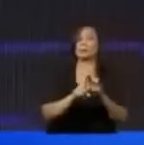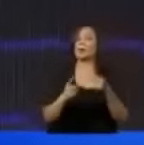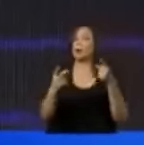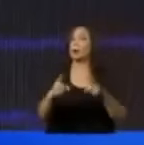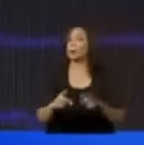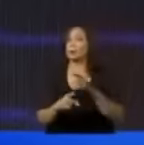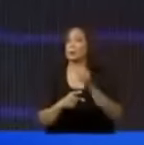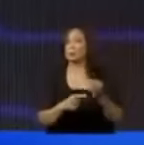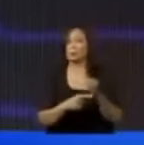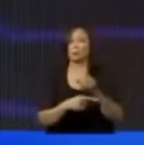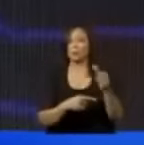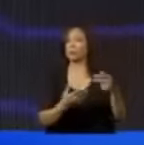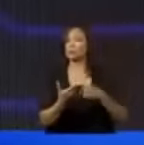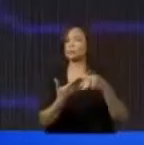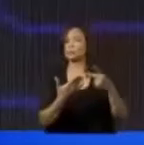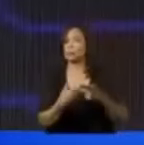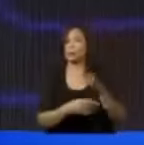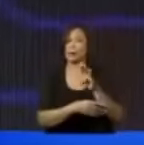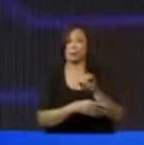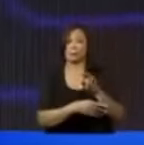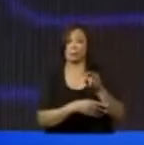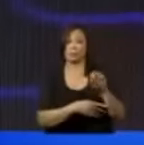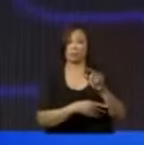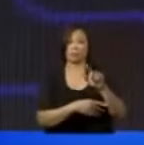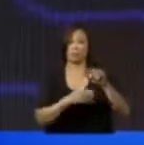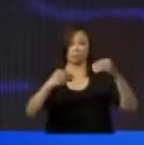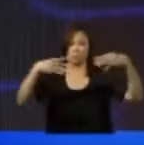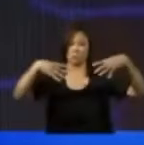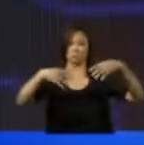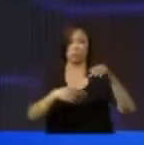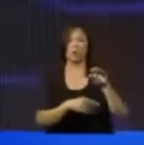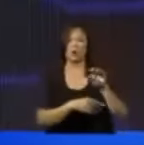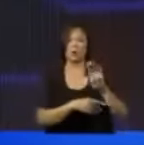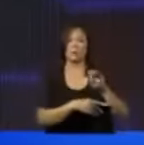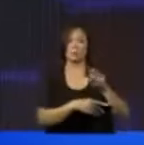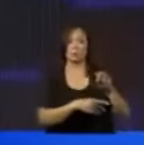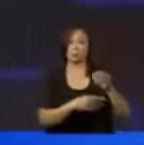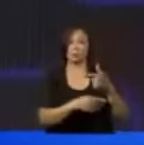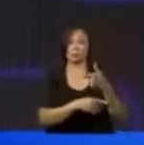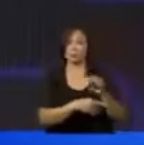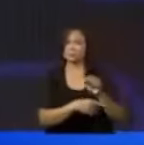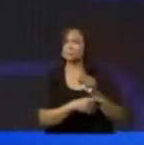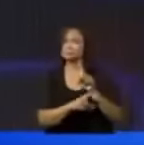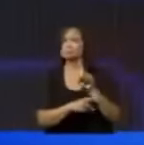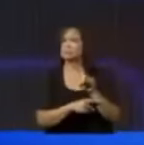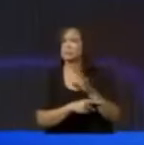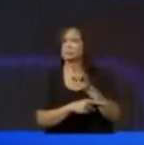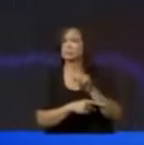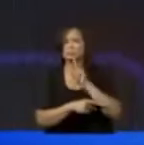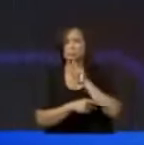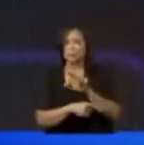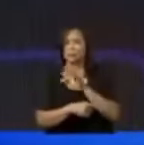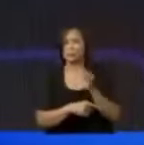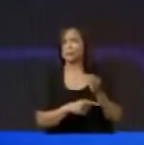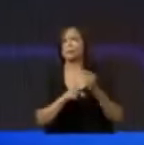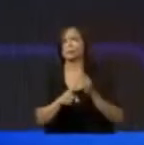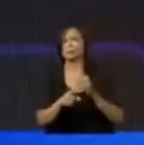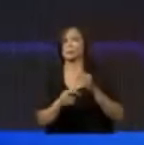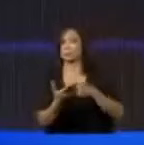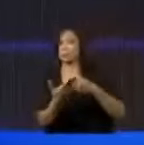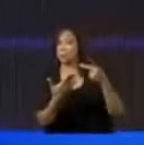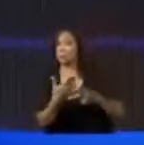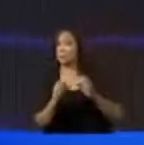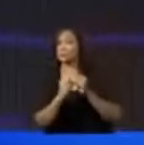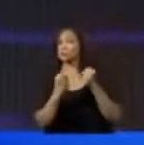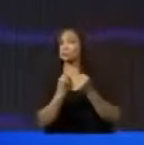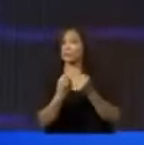ocurre con los demás programas de bono luz, de bono gas, etc. Y entonces muchos se preguntan si realmente esa